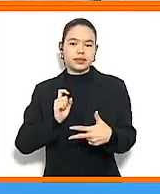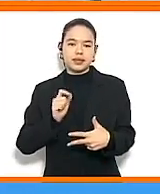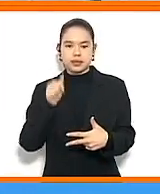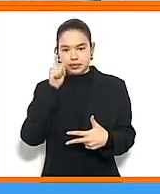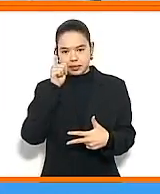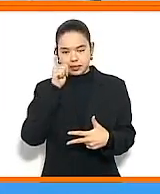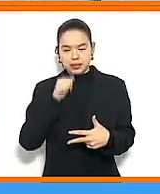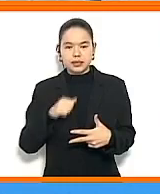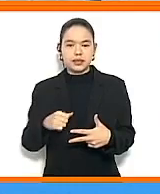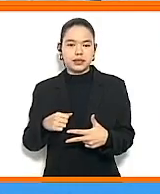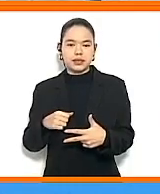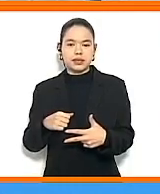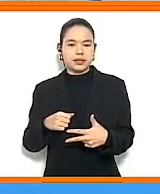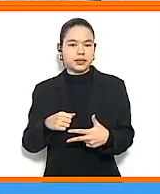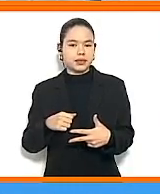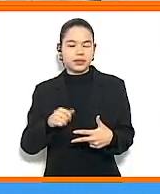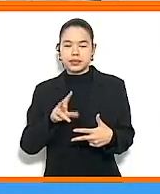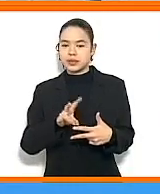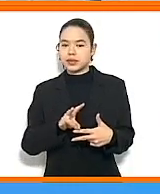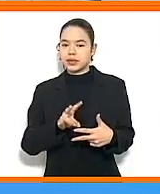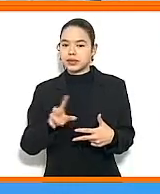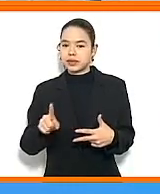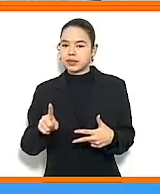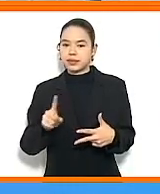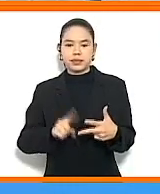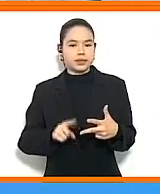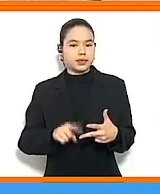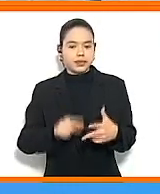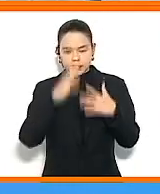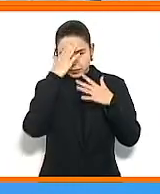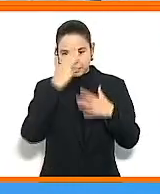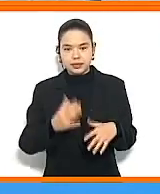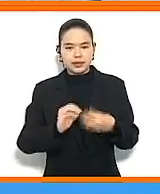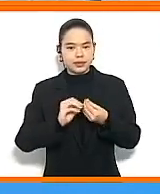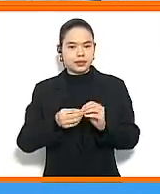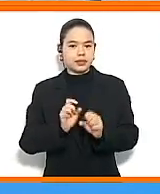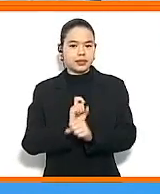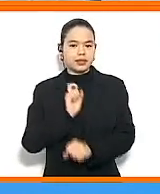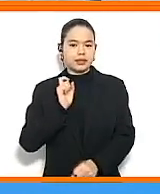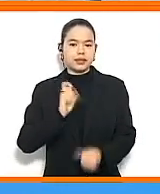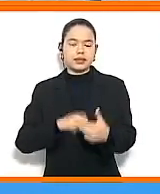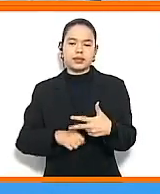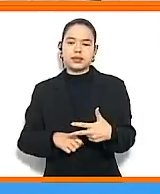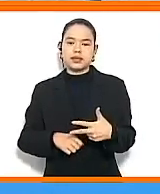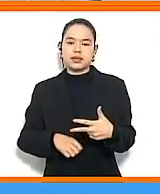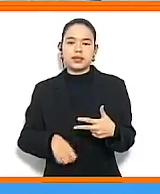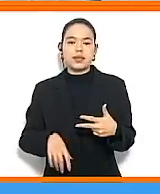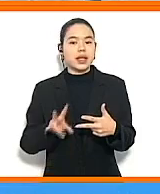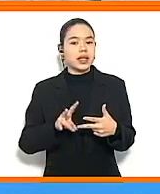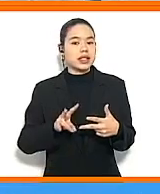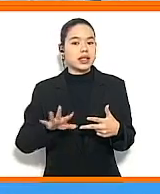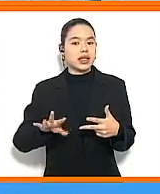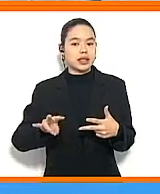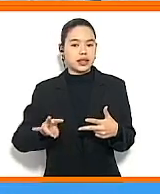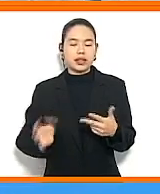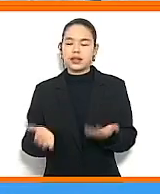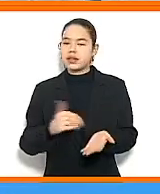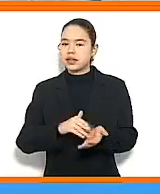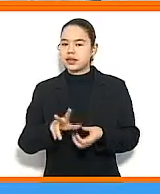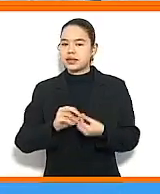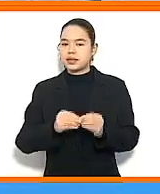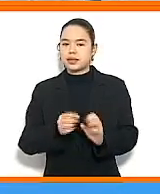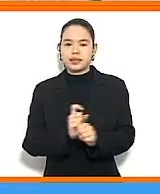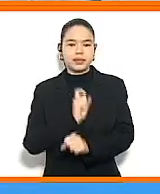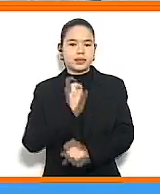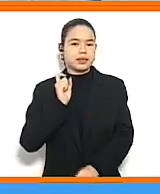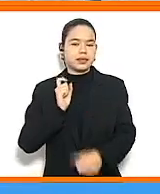atentos, porque este es el 71, tercer y decisivo número ganador, este es el 77. Con mucho gusto te repito los